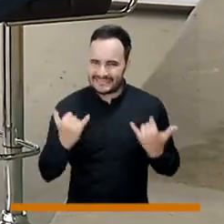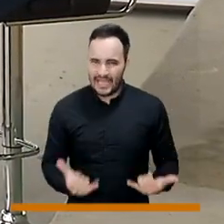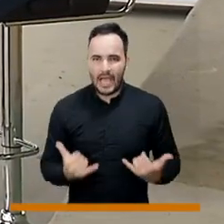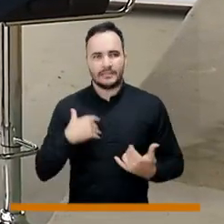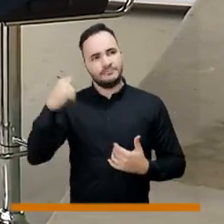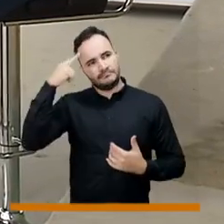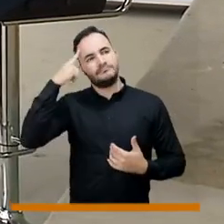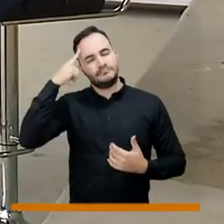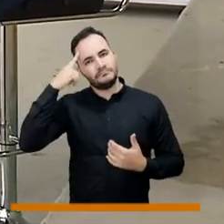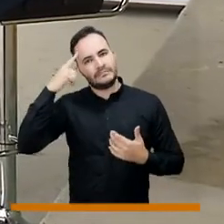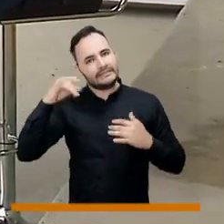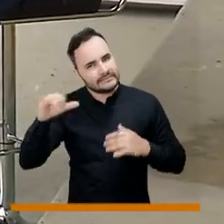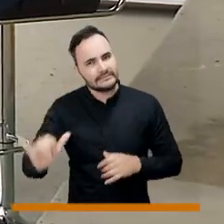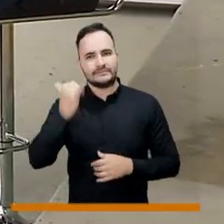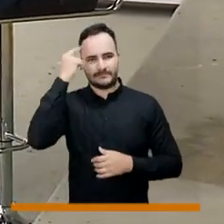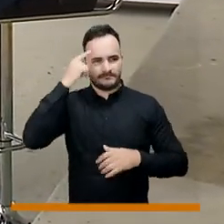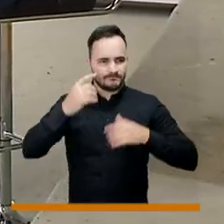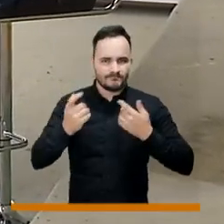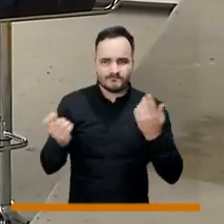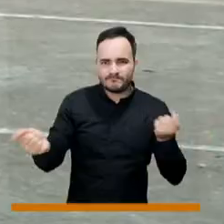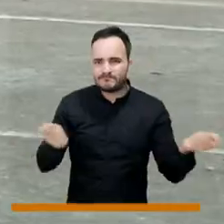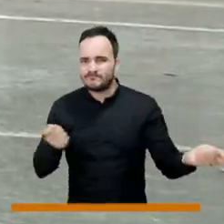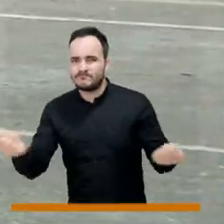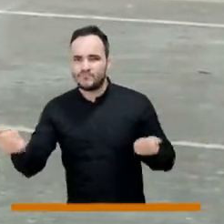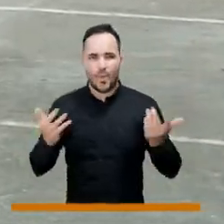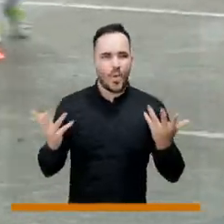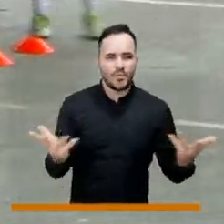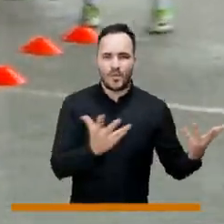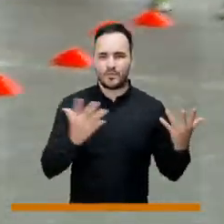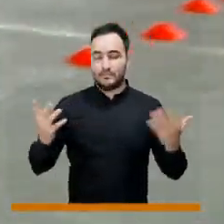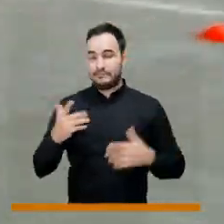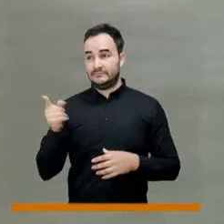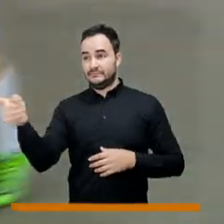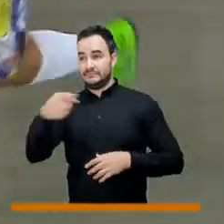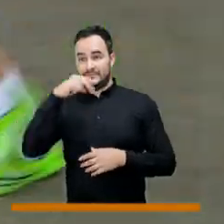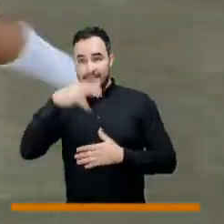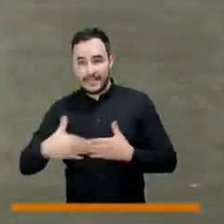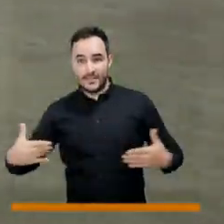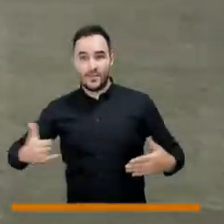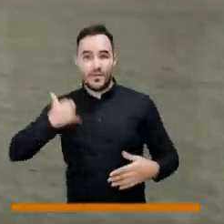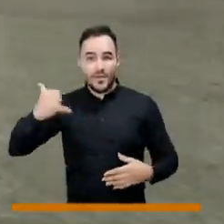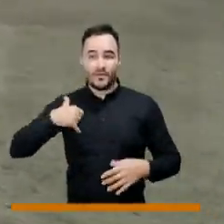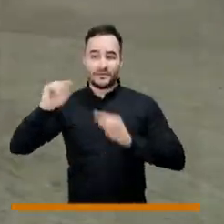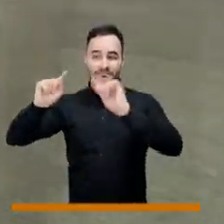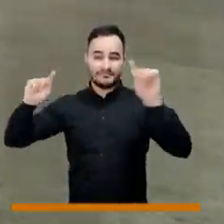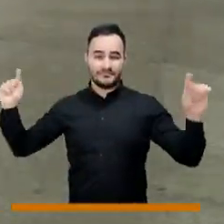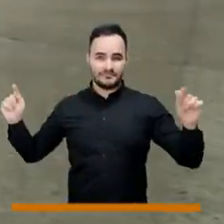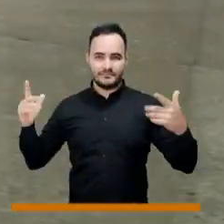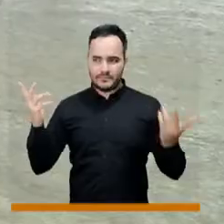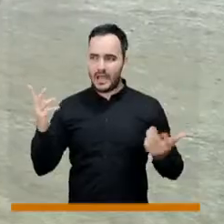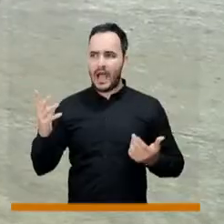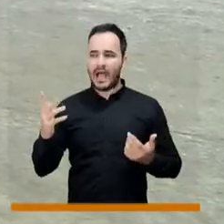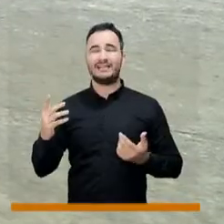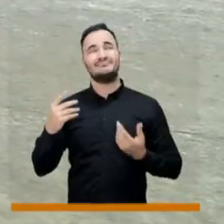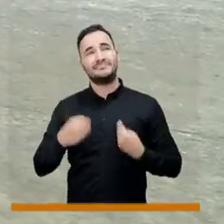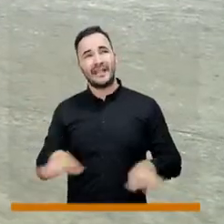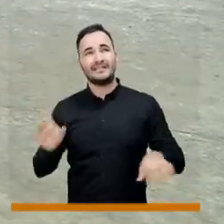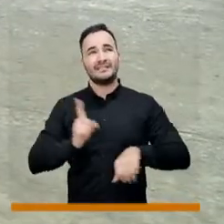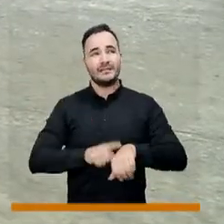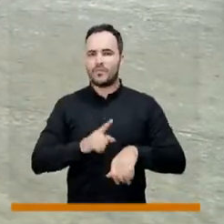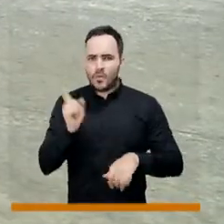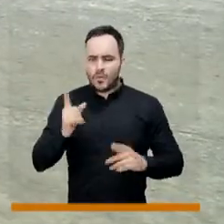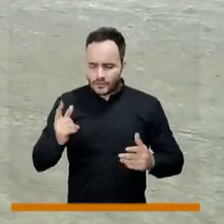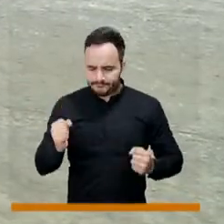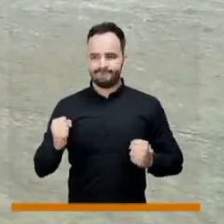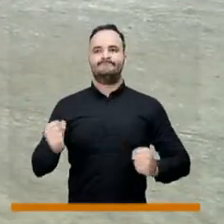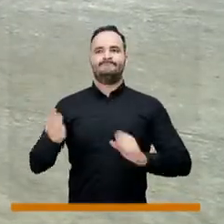lo que podemos hacer en este momento, que el niño y el joven que sufrió todas estas cosas, levante la cabeza igual que todo el mundo para poder